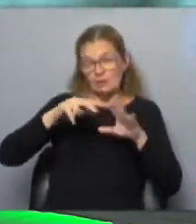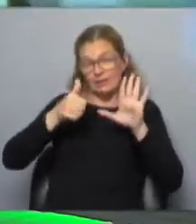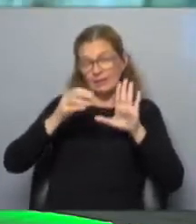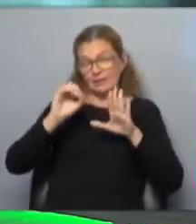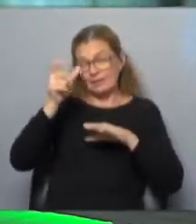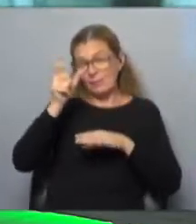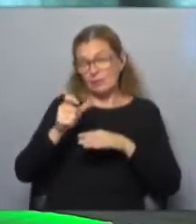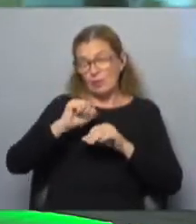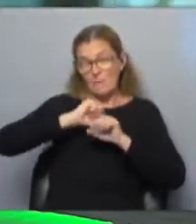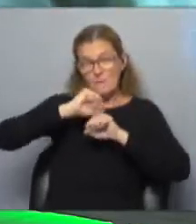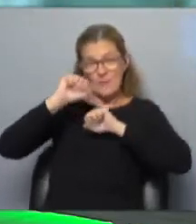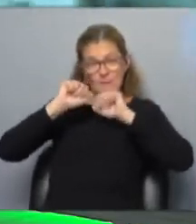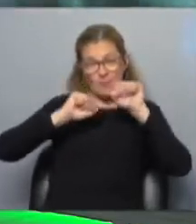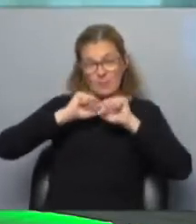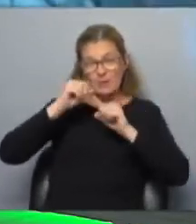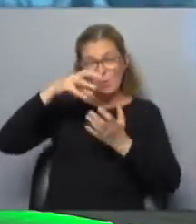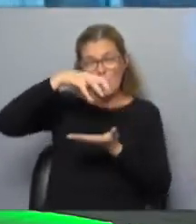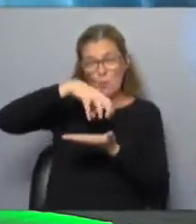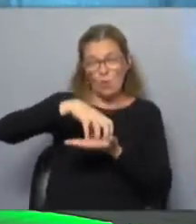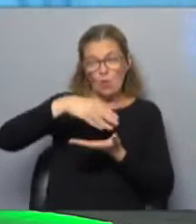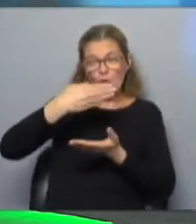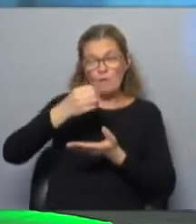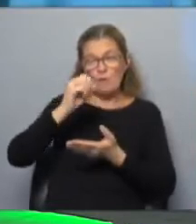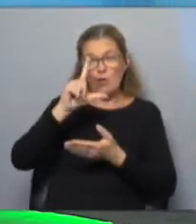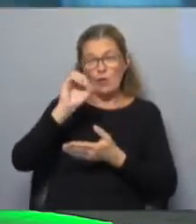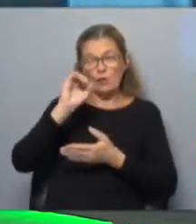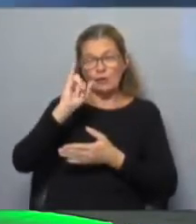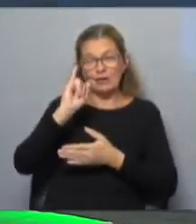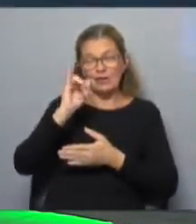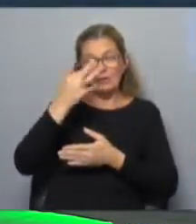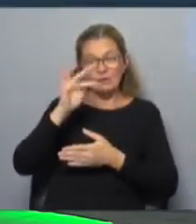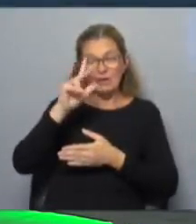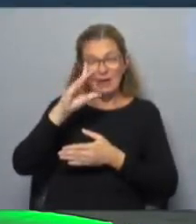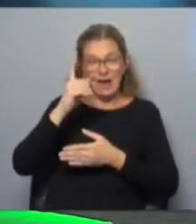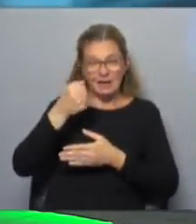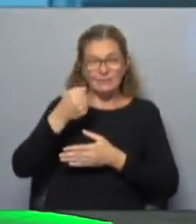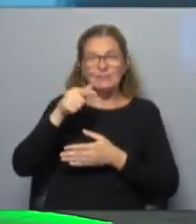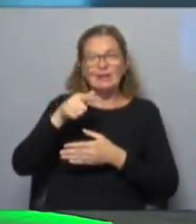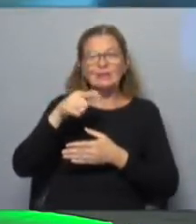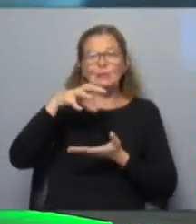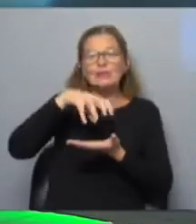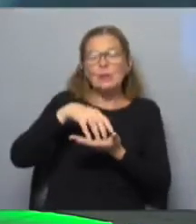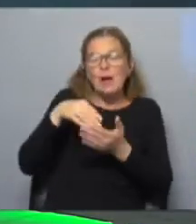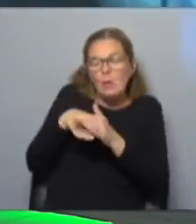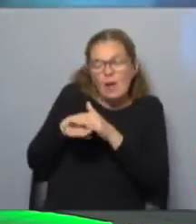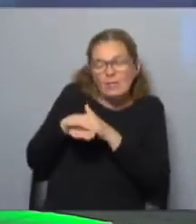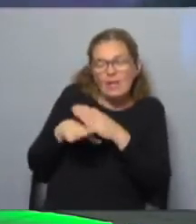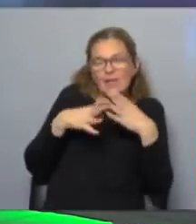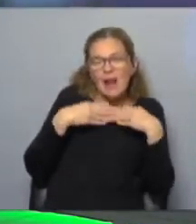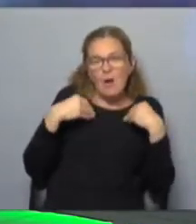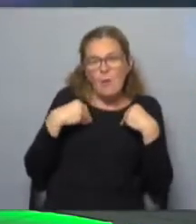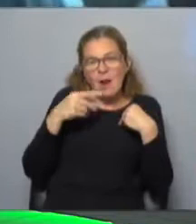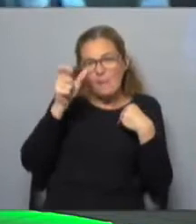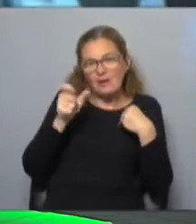personas tras un bombardeo en la localidad de Bolorivka en la zona de Lugansk donde estaban refugiadas en una escuela estas